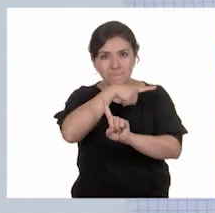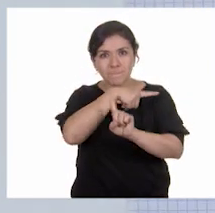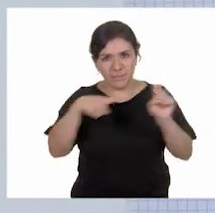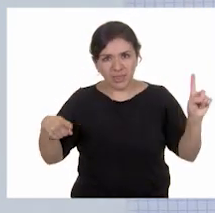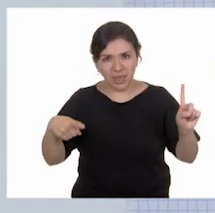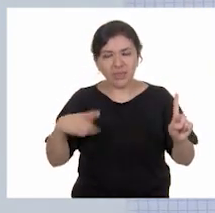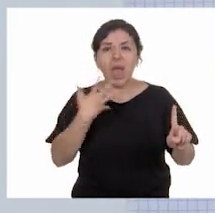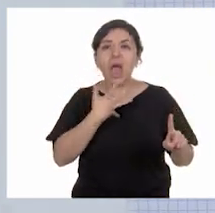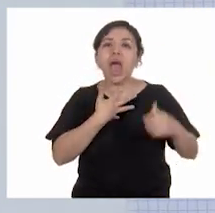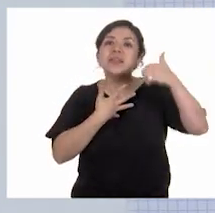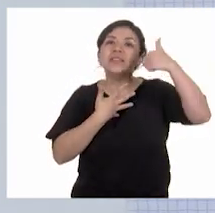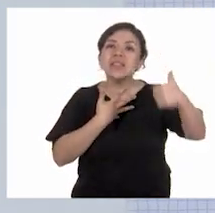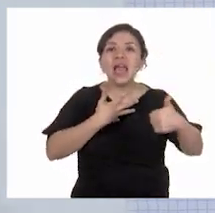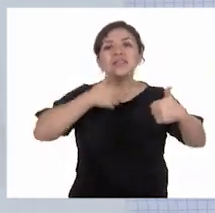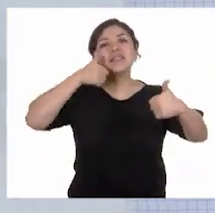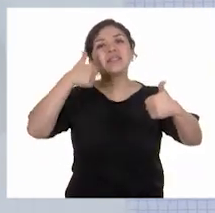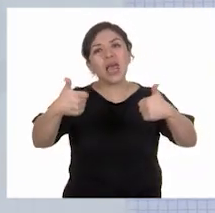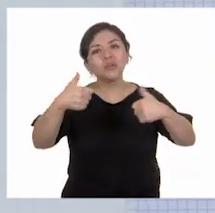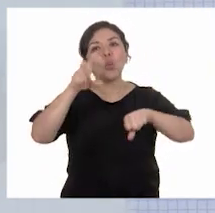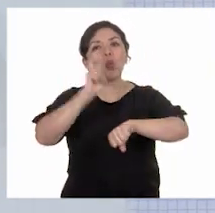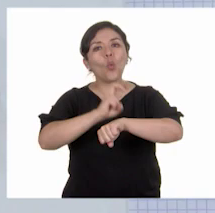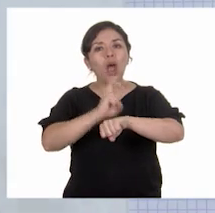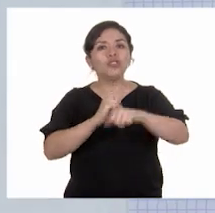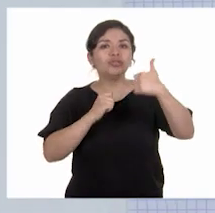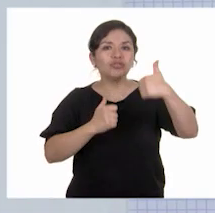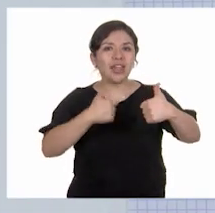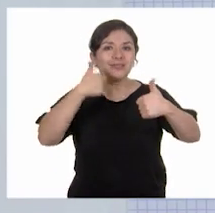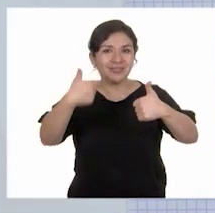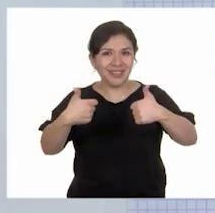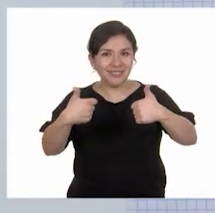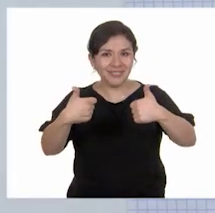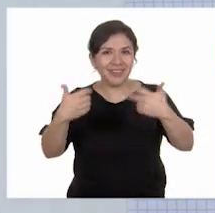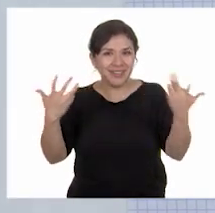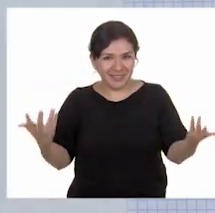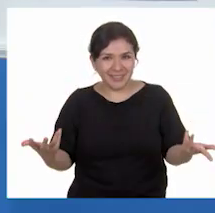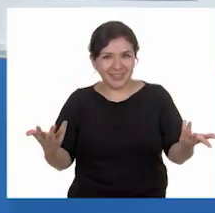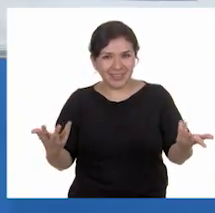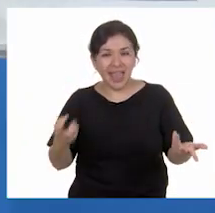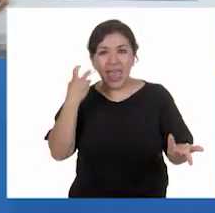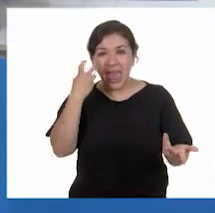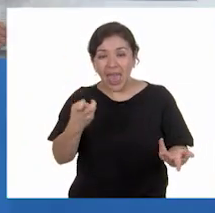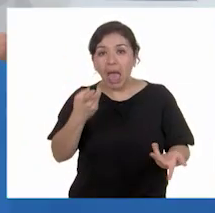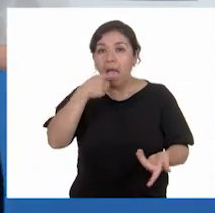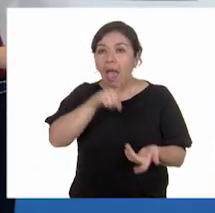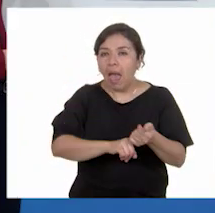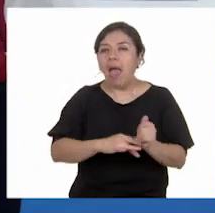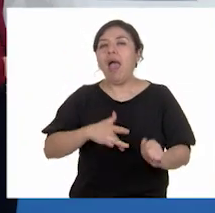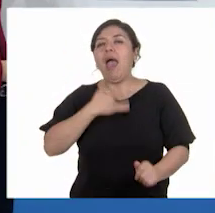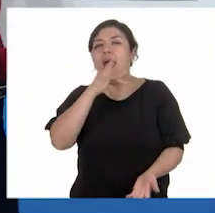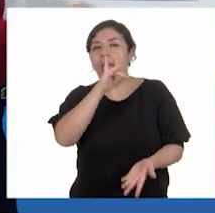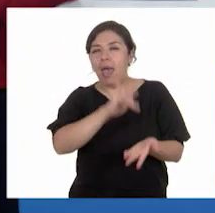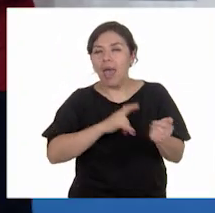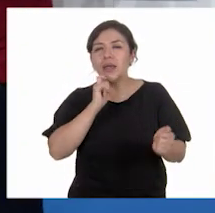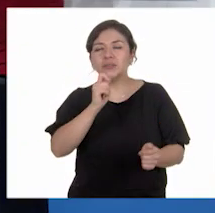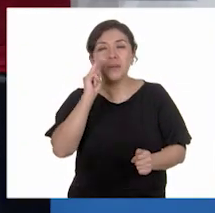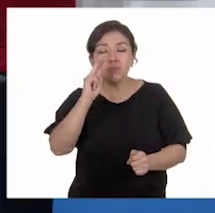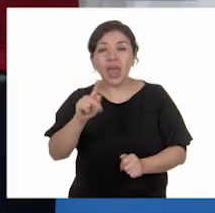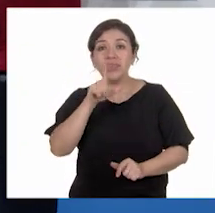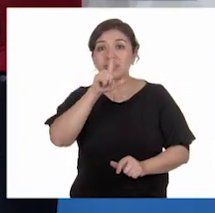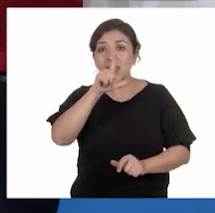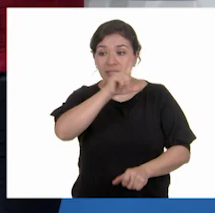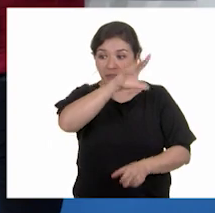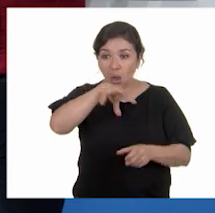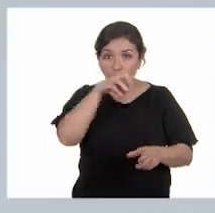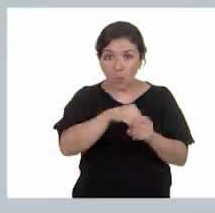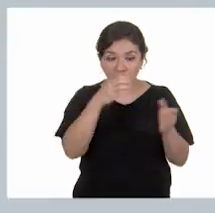mitad, aquí tendríamos 6 huevos y aquí otros 6. Por lo tanto, serían 17